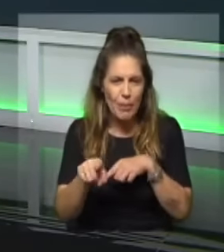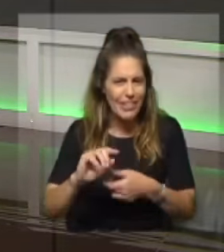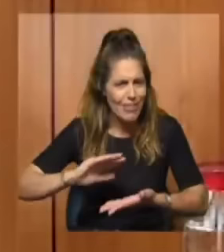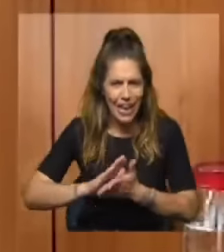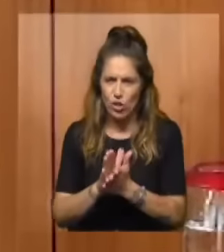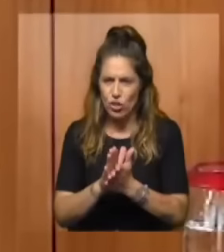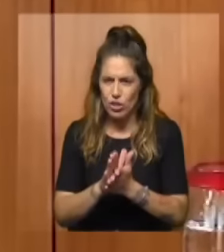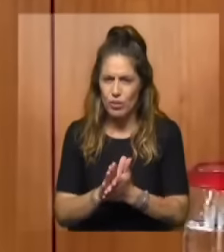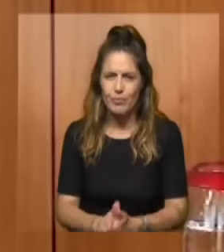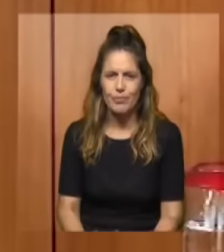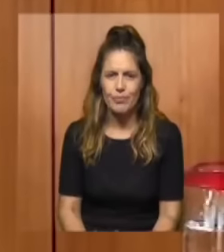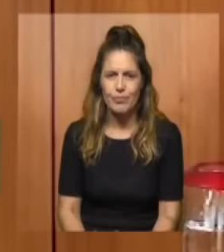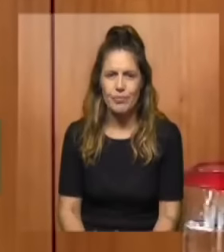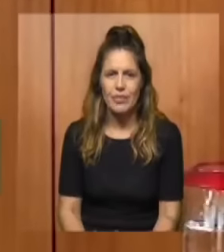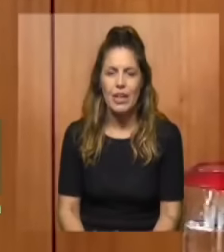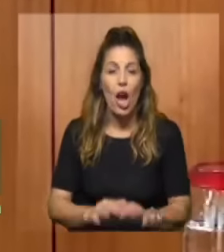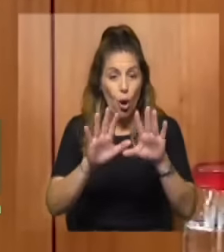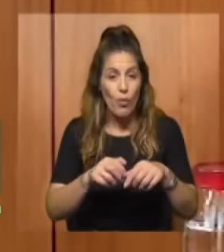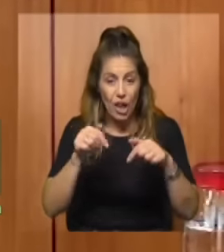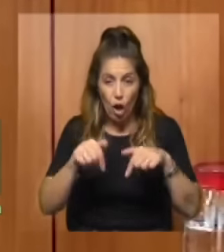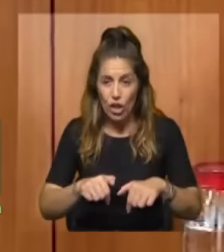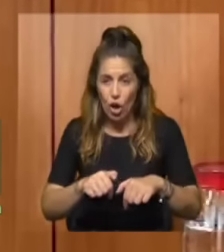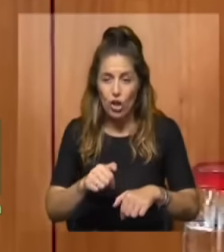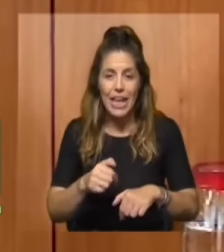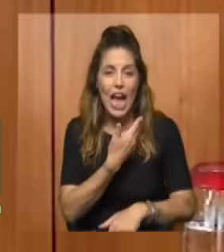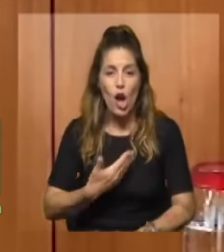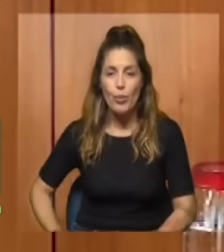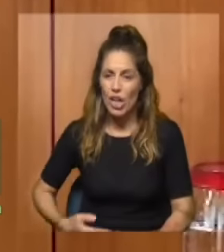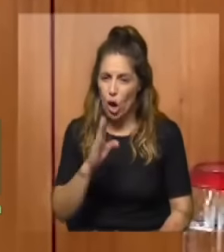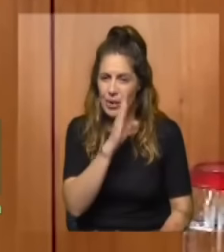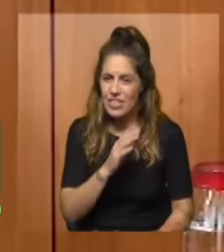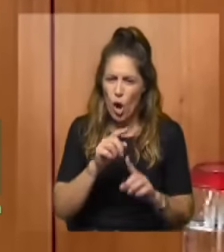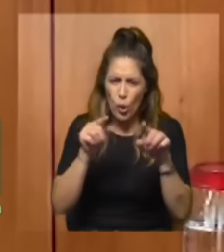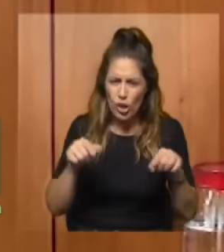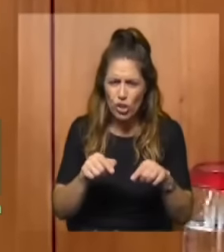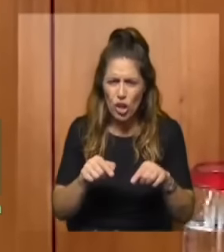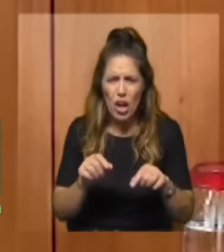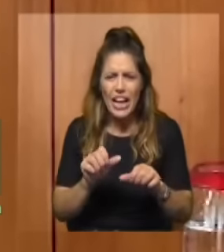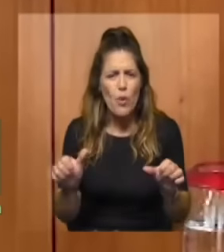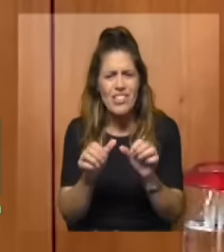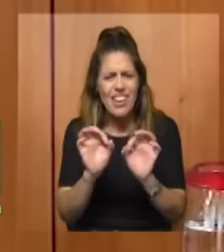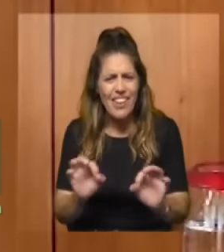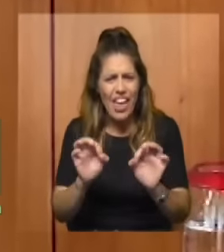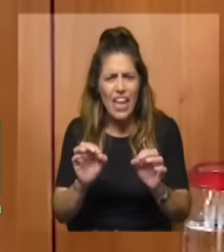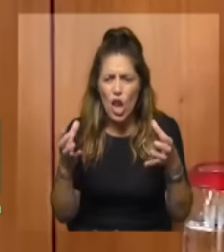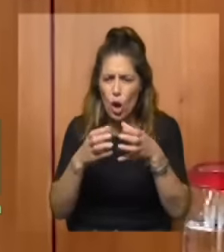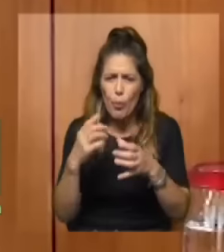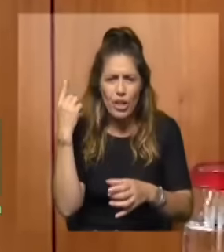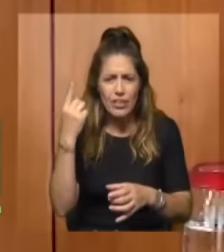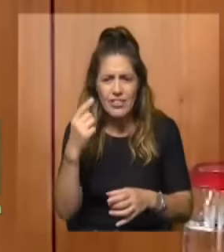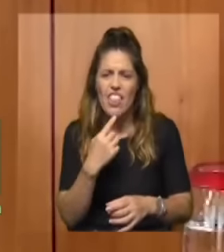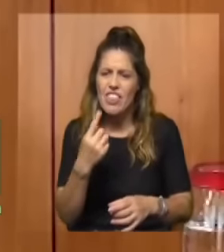genocidio en su comunicado de hoy el gobierno brasileño cuestionó la inacción de la comunidad internacional que según